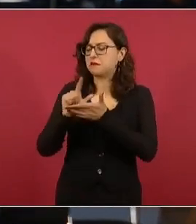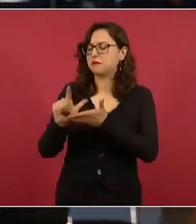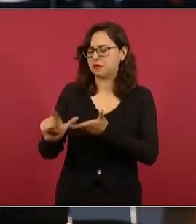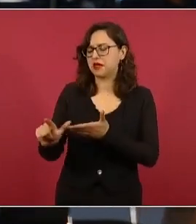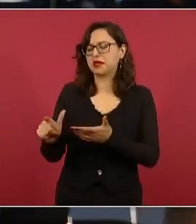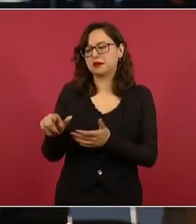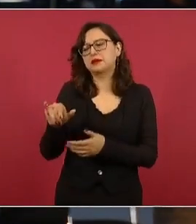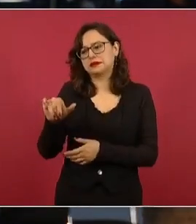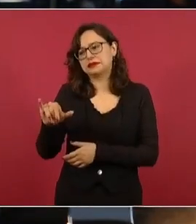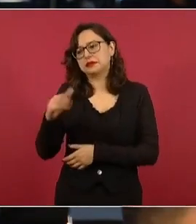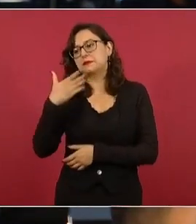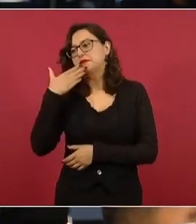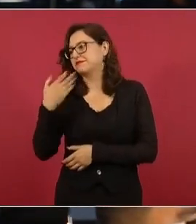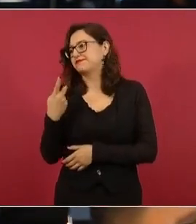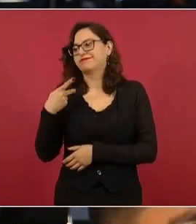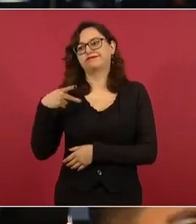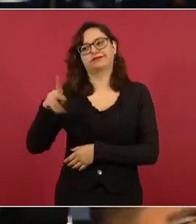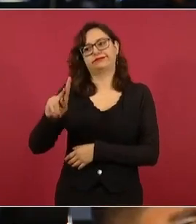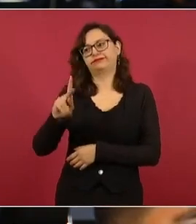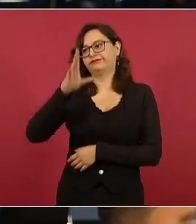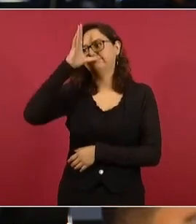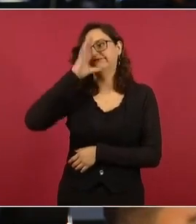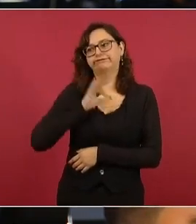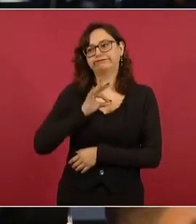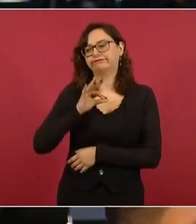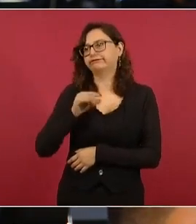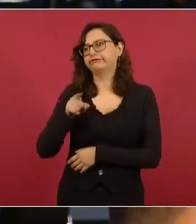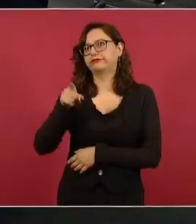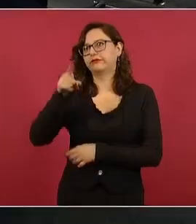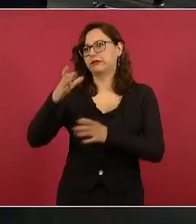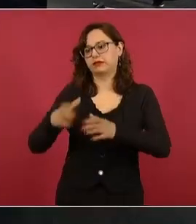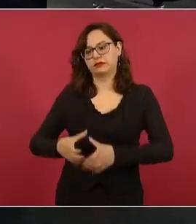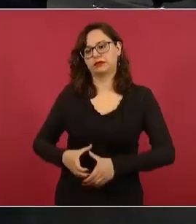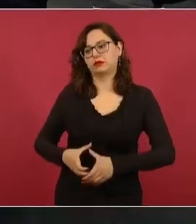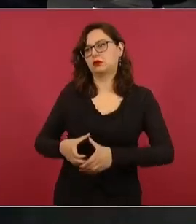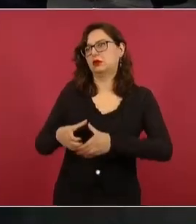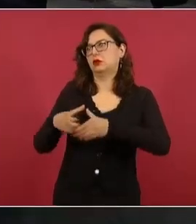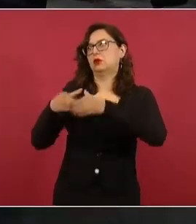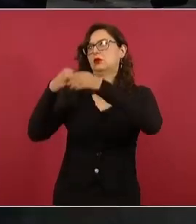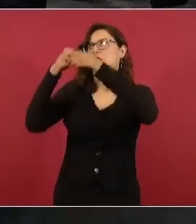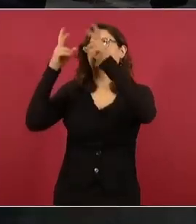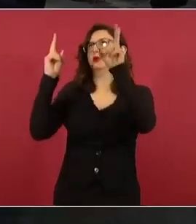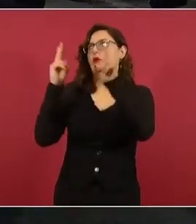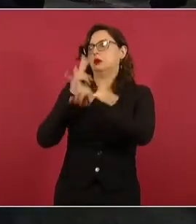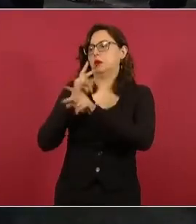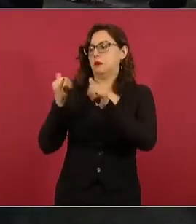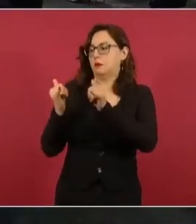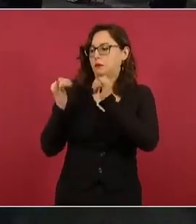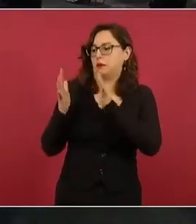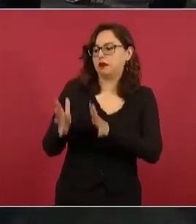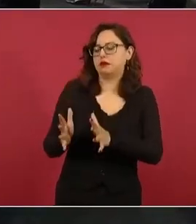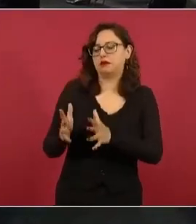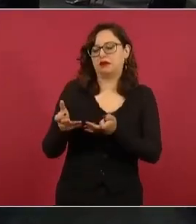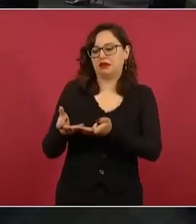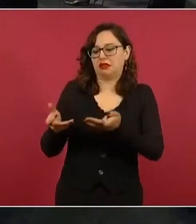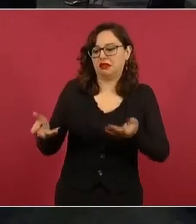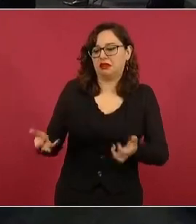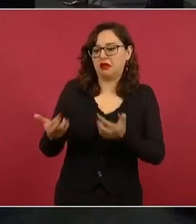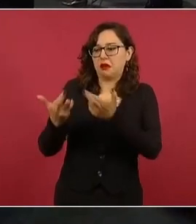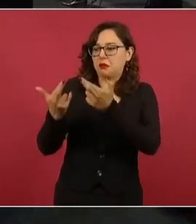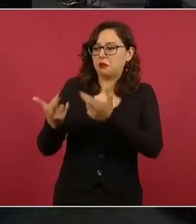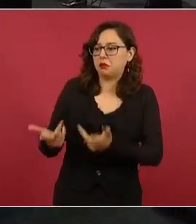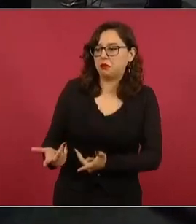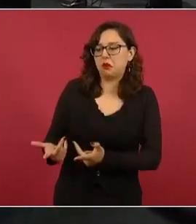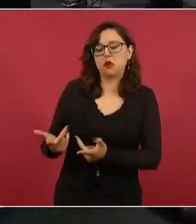que ahí no es el lugar pues ad hoc para hacer ese